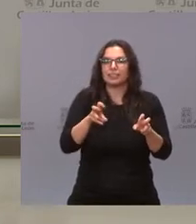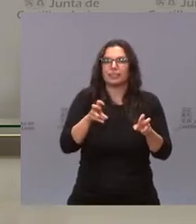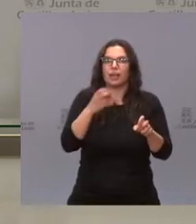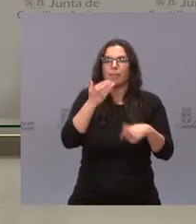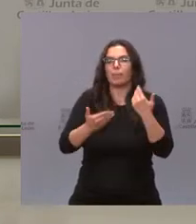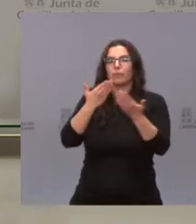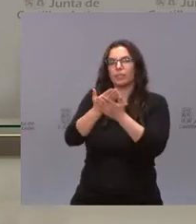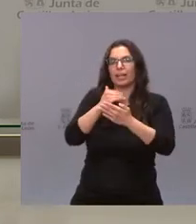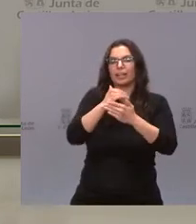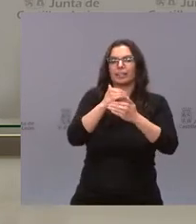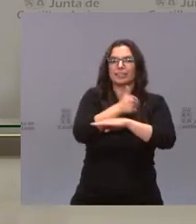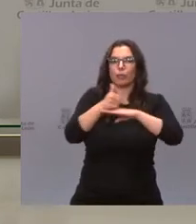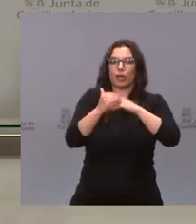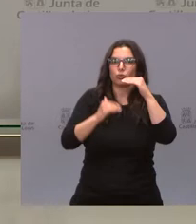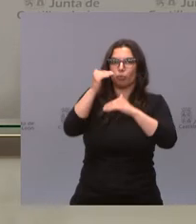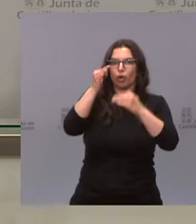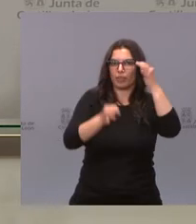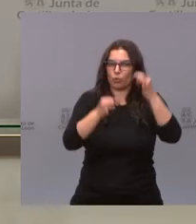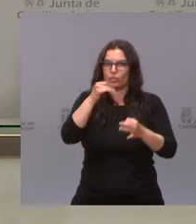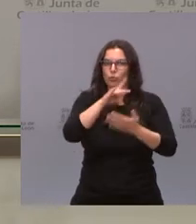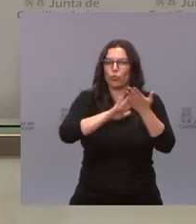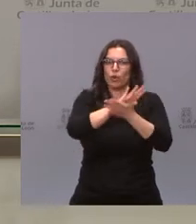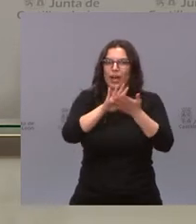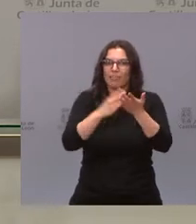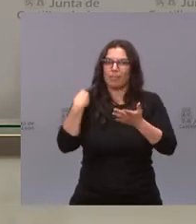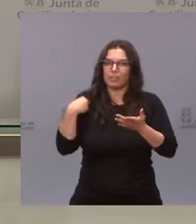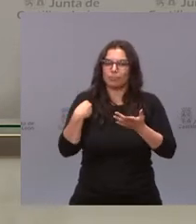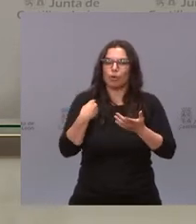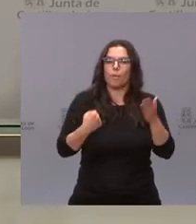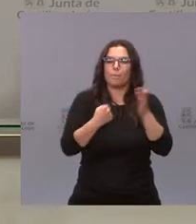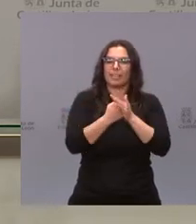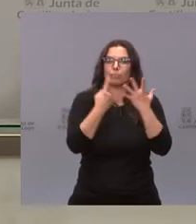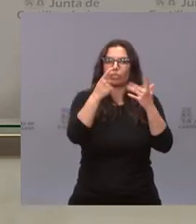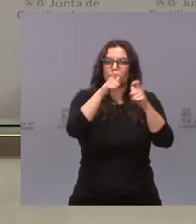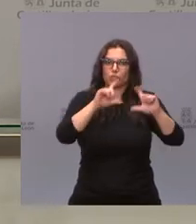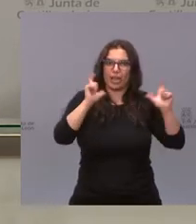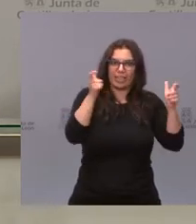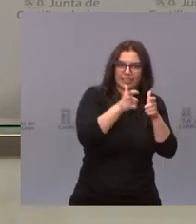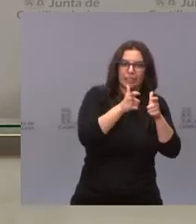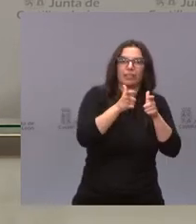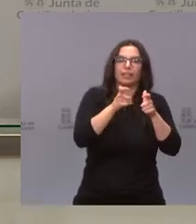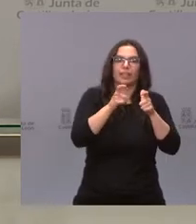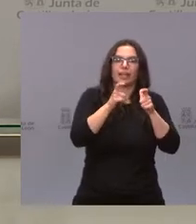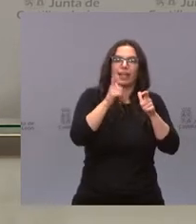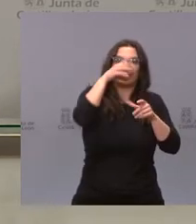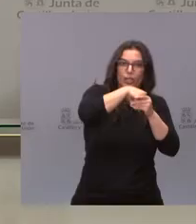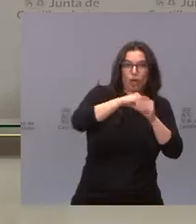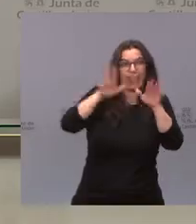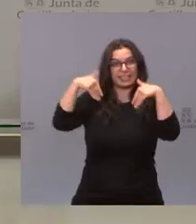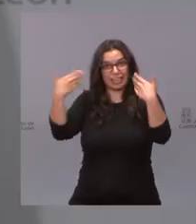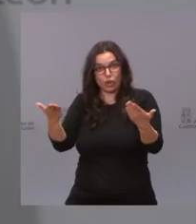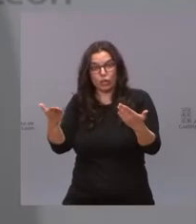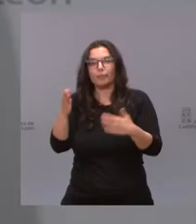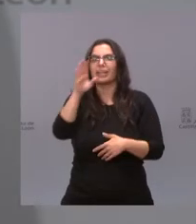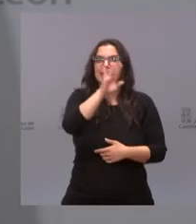TSJ, si es en interiores, si se refiere a los 6 en interiores. En interior y en exteriores. Y en exterior también, 6. No